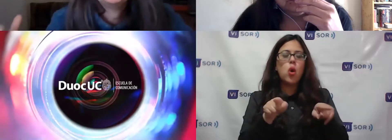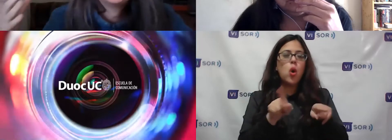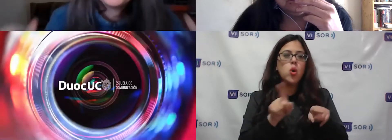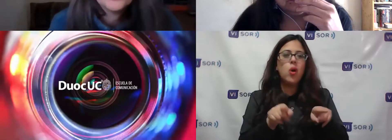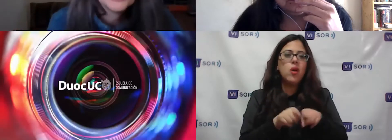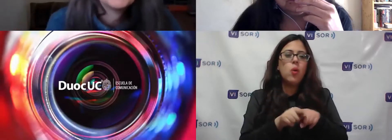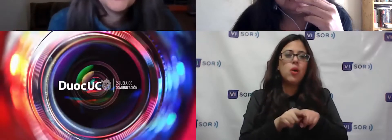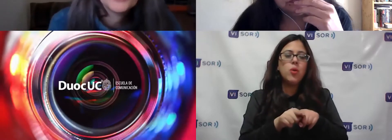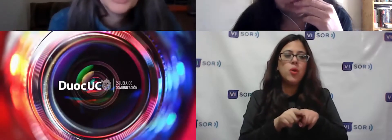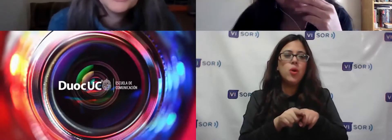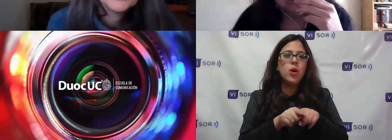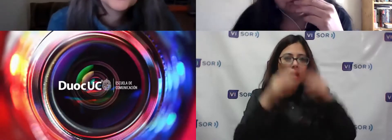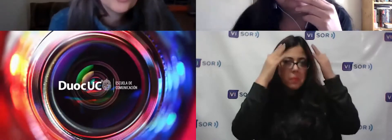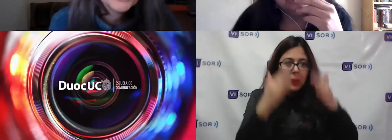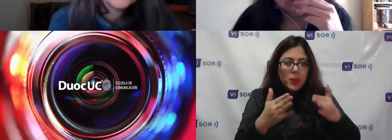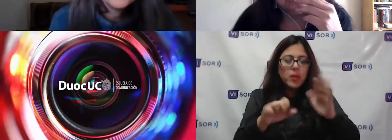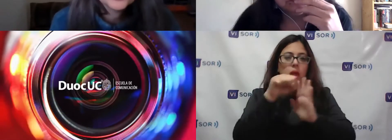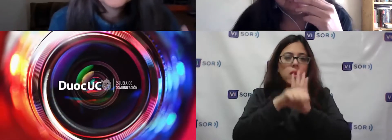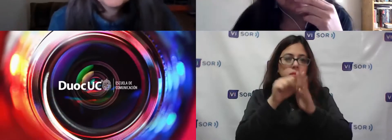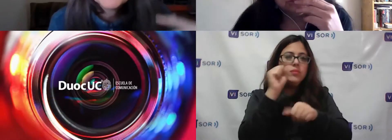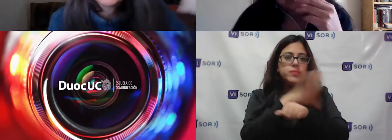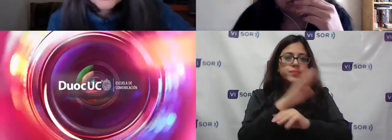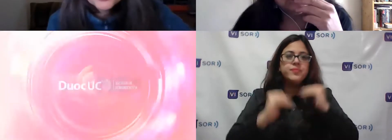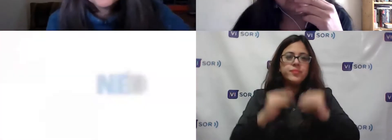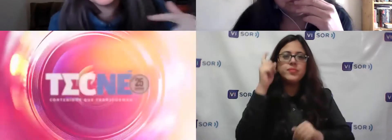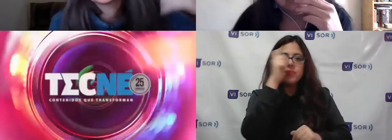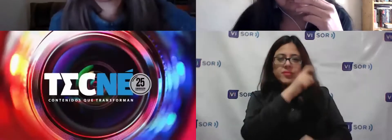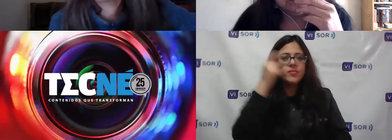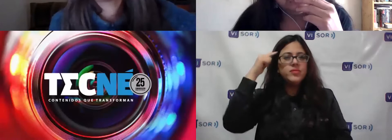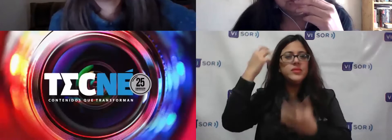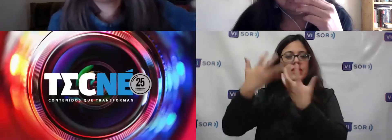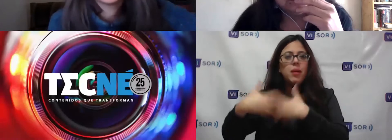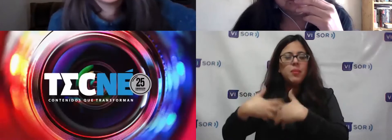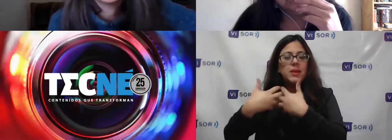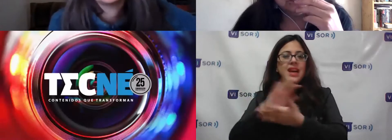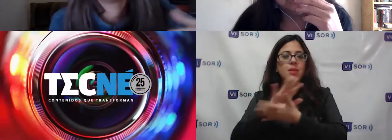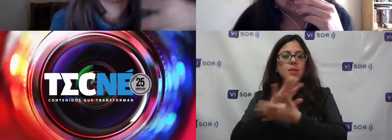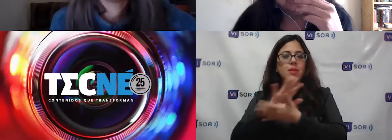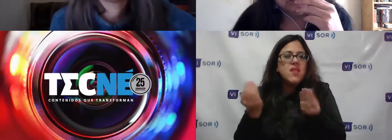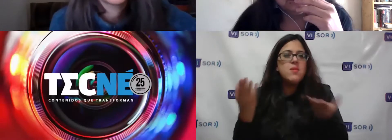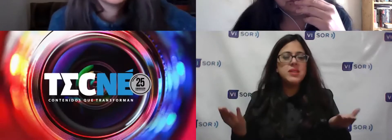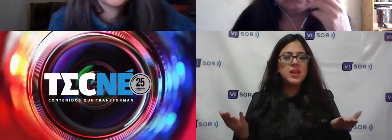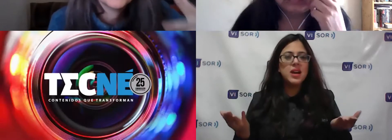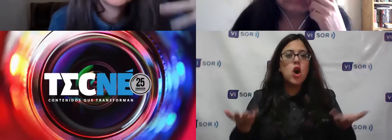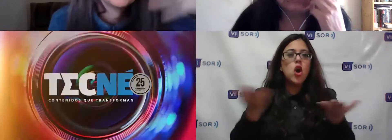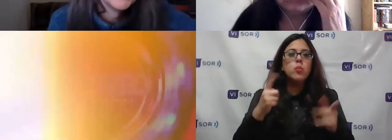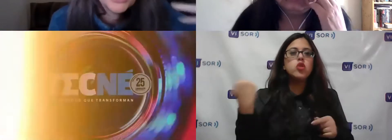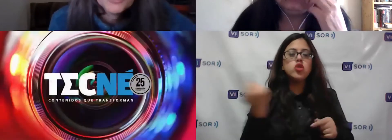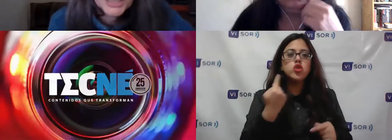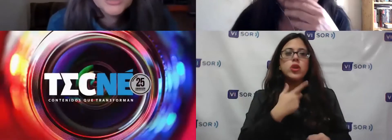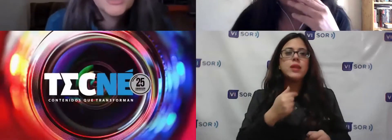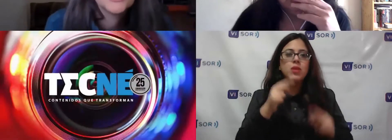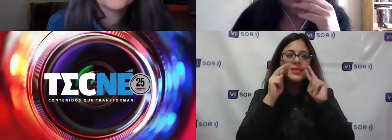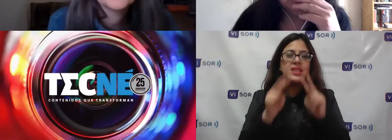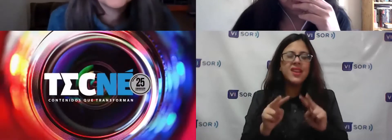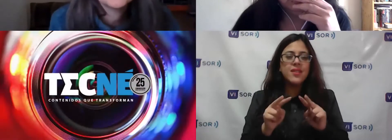imbuidos en la película que nos cuesta mucho estar pensando en qué es lo que va a suceder o cómo nosotros queremos que se vea en